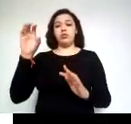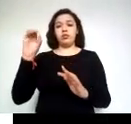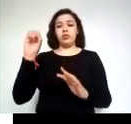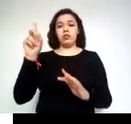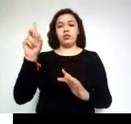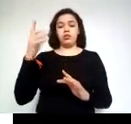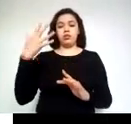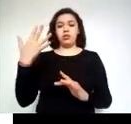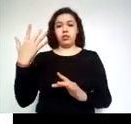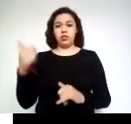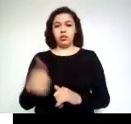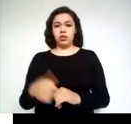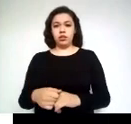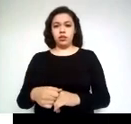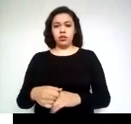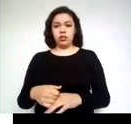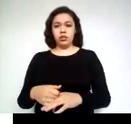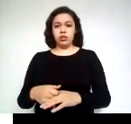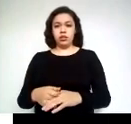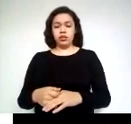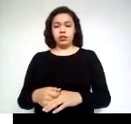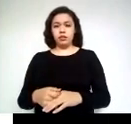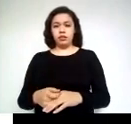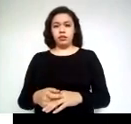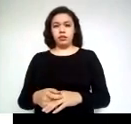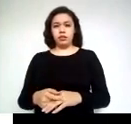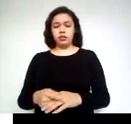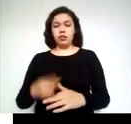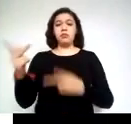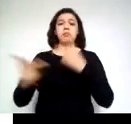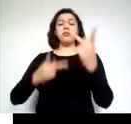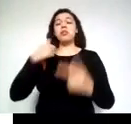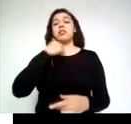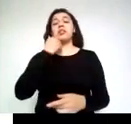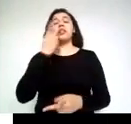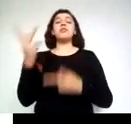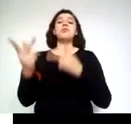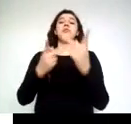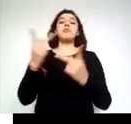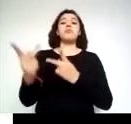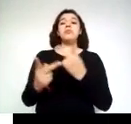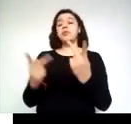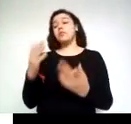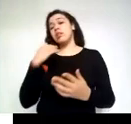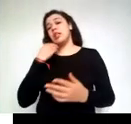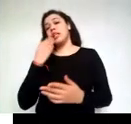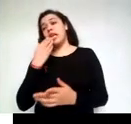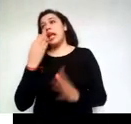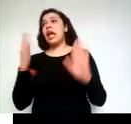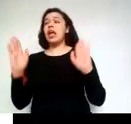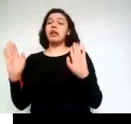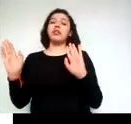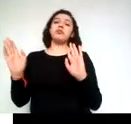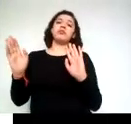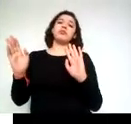muy, muy, muy recurrente. Ahora, si gustan, podemos pasar, Adán, a los temas de preguntas. Si nos